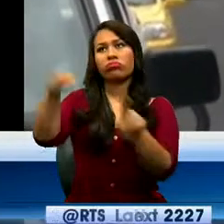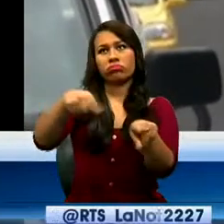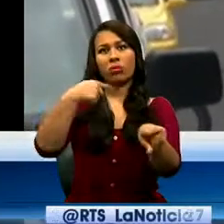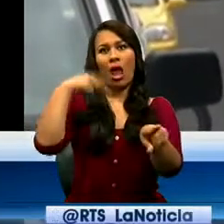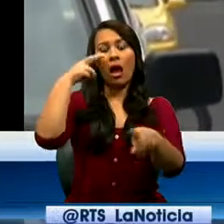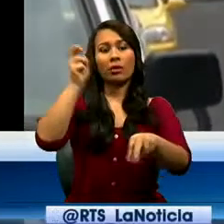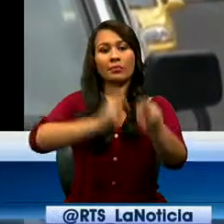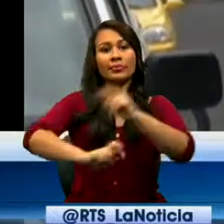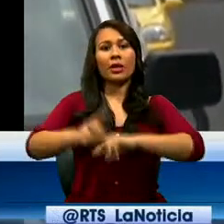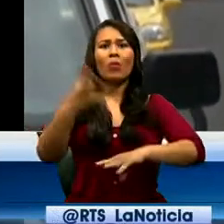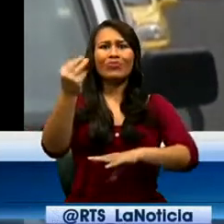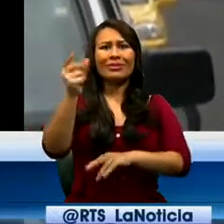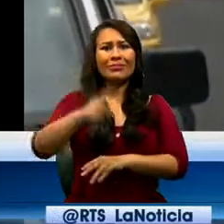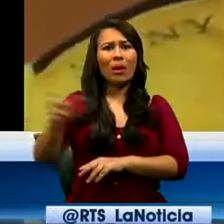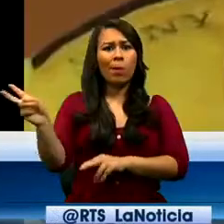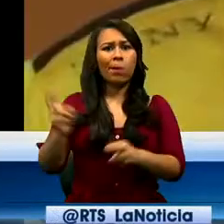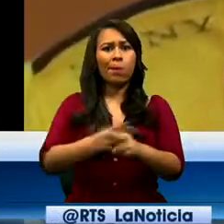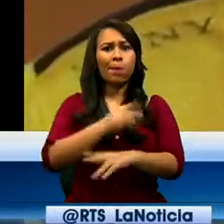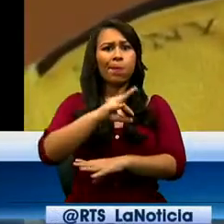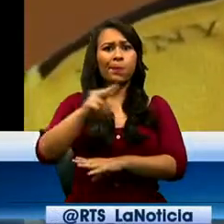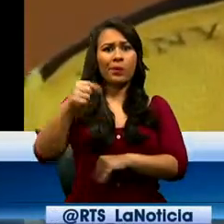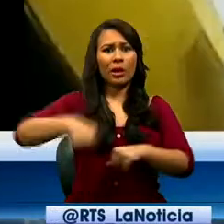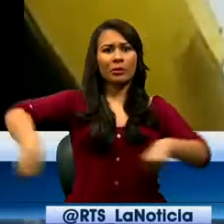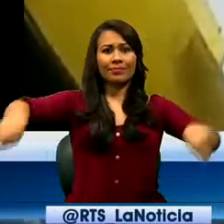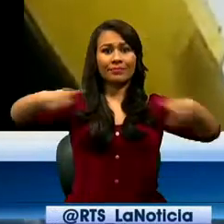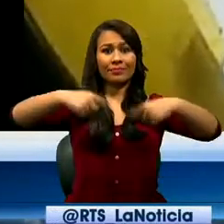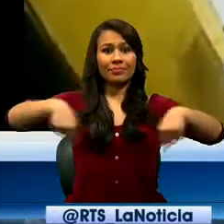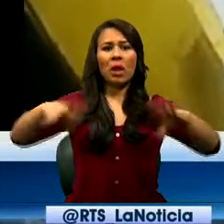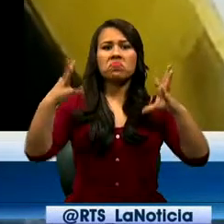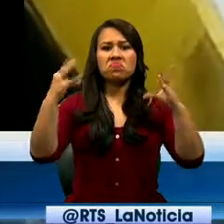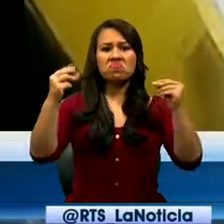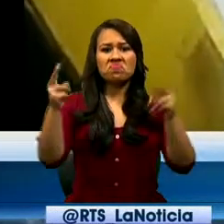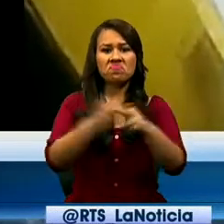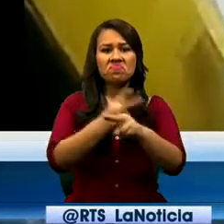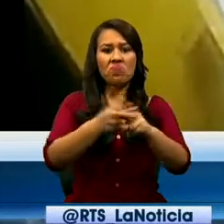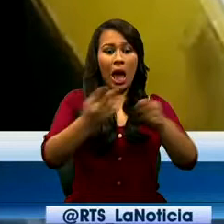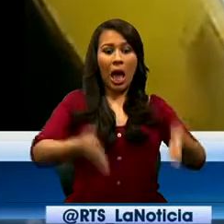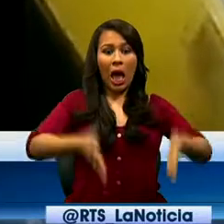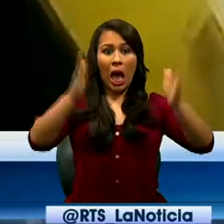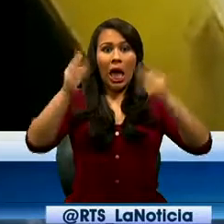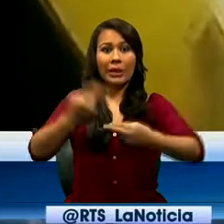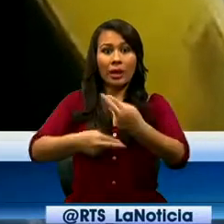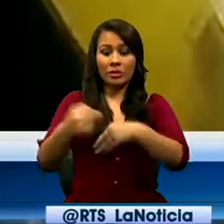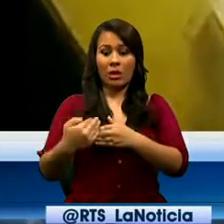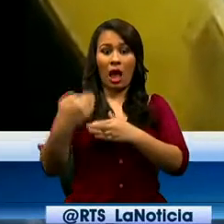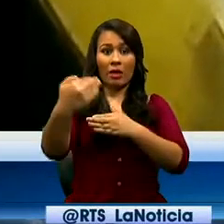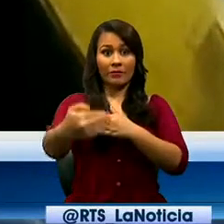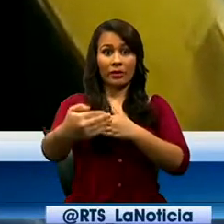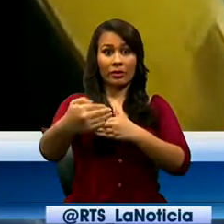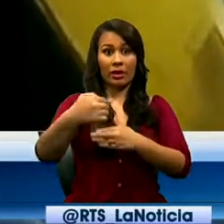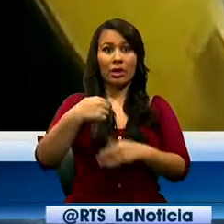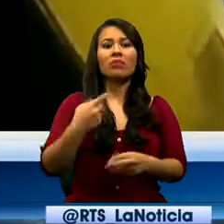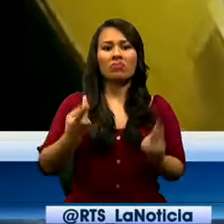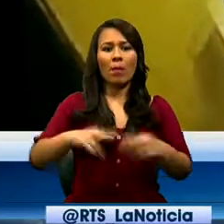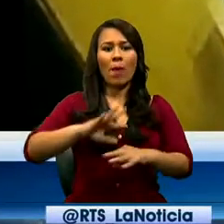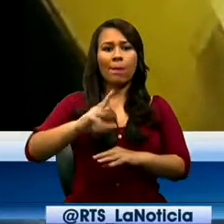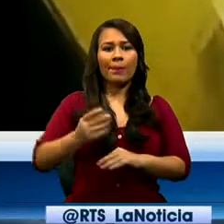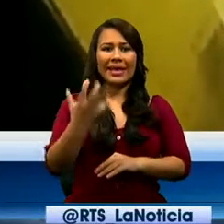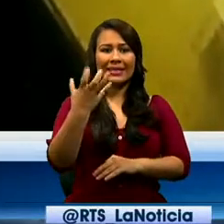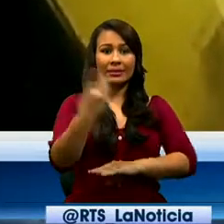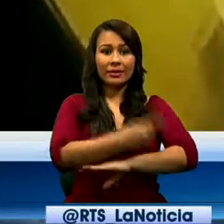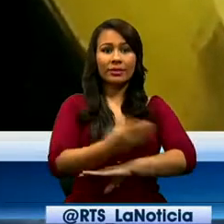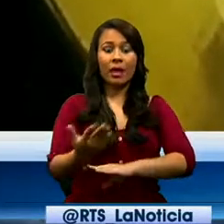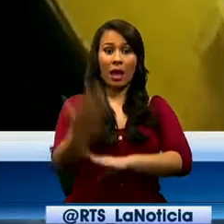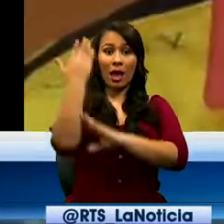realizado varios asaltos en la zona. Hace una semana en el de al frente también robaron. 15 días